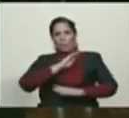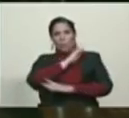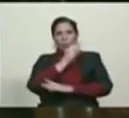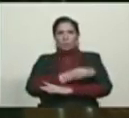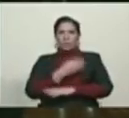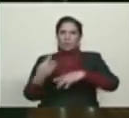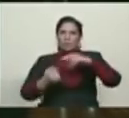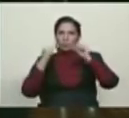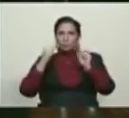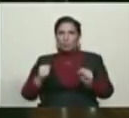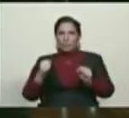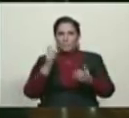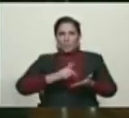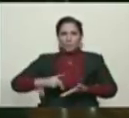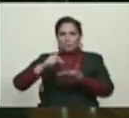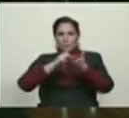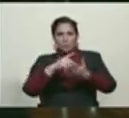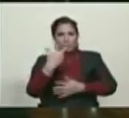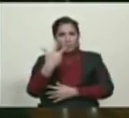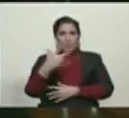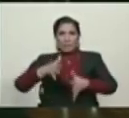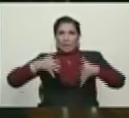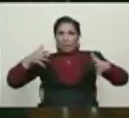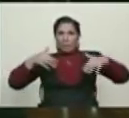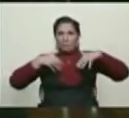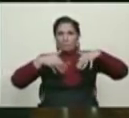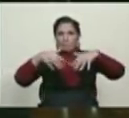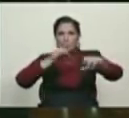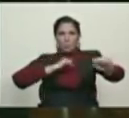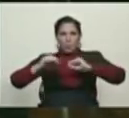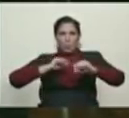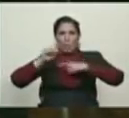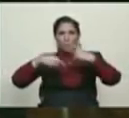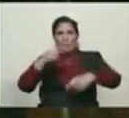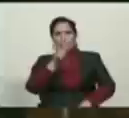grandes movilizaciones que se realizarán el próximo 23 de enero.